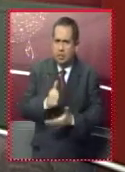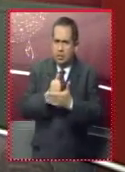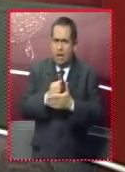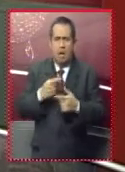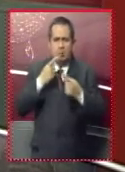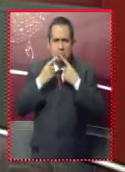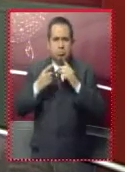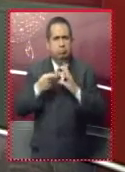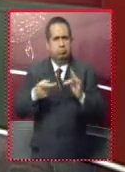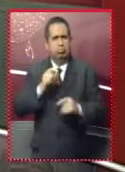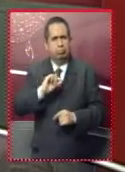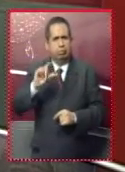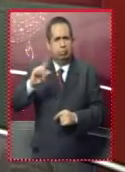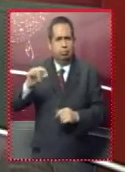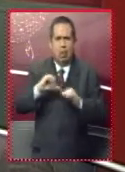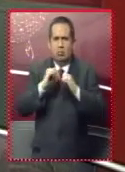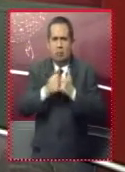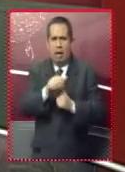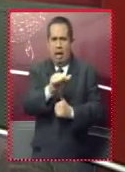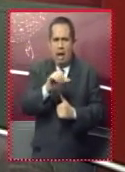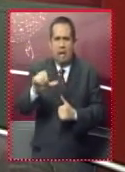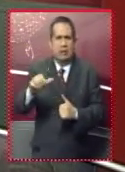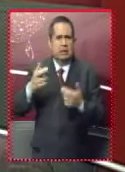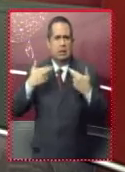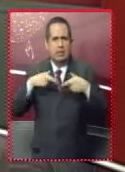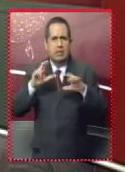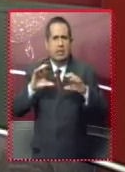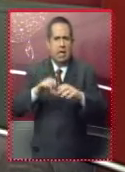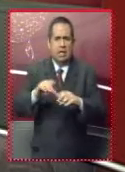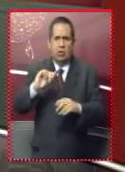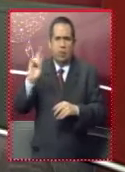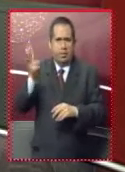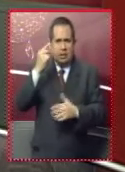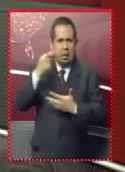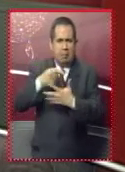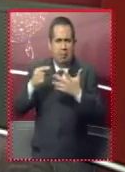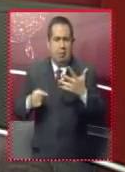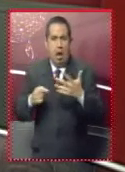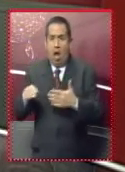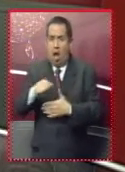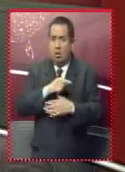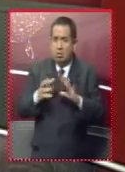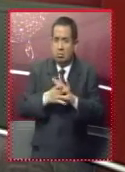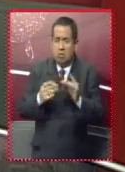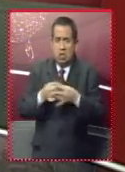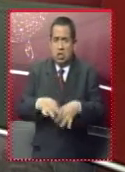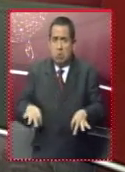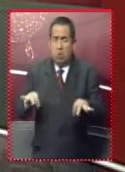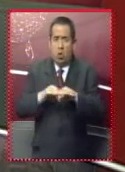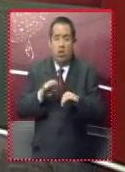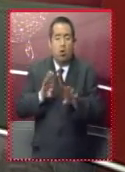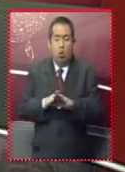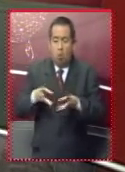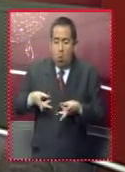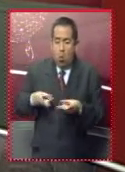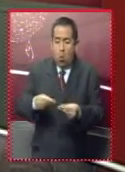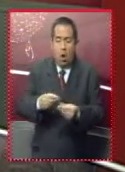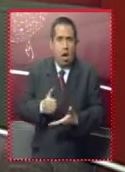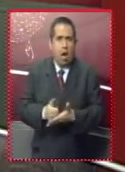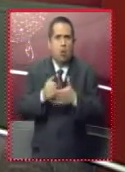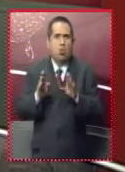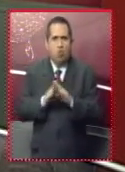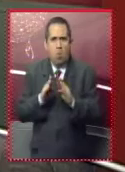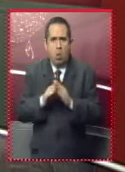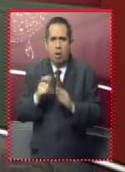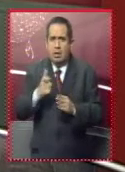participaron legisladores y representantes de organizaciones sociales y académicos, quienes destacaron la necesidad de revisar y transparentar el gasto, así como